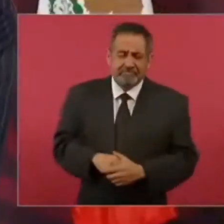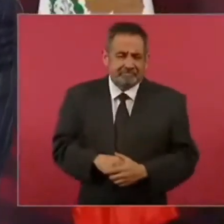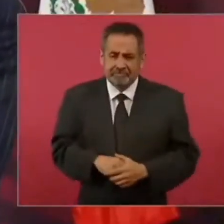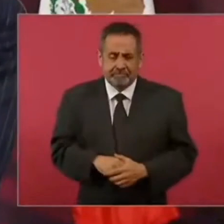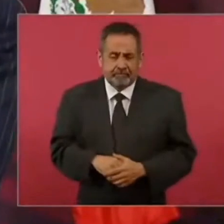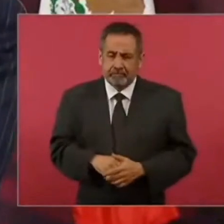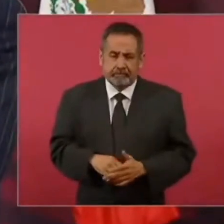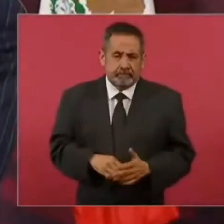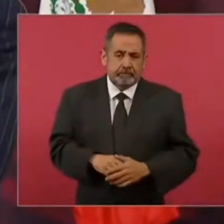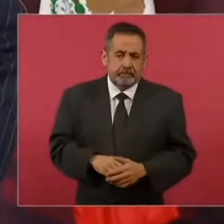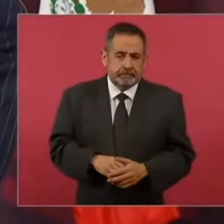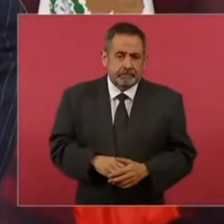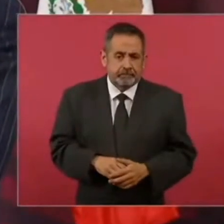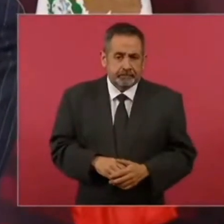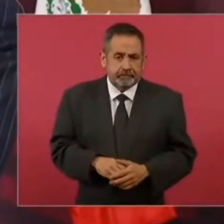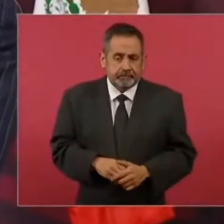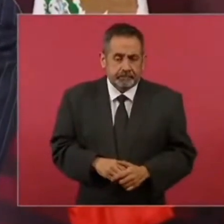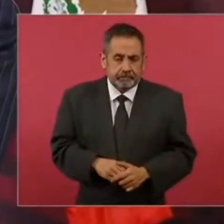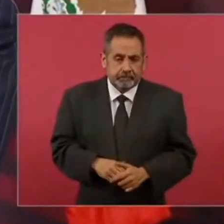Imagínense,